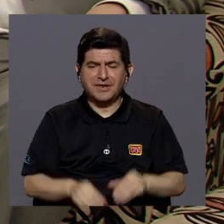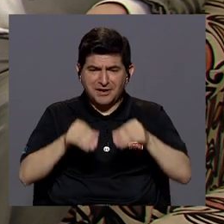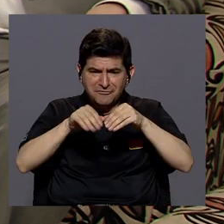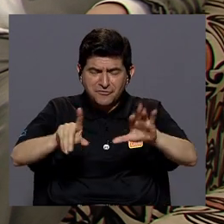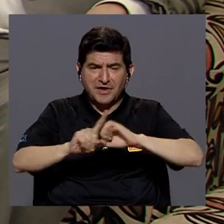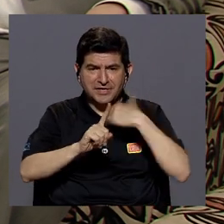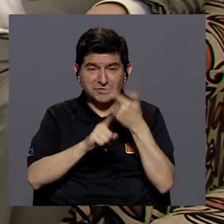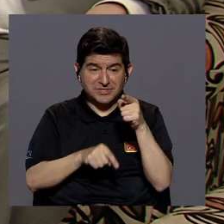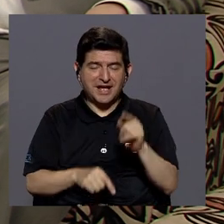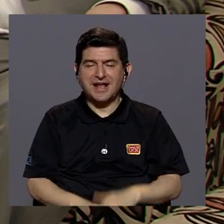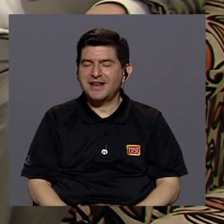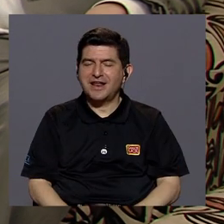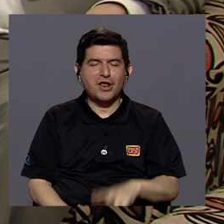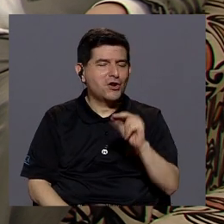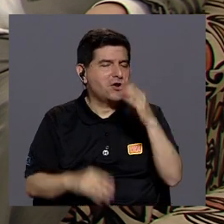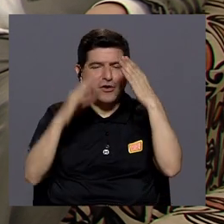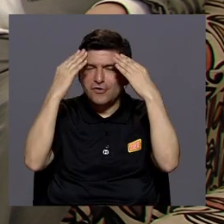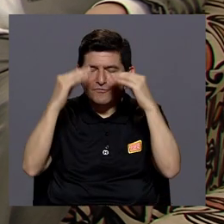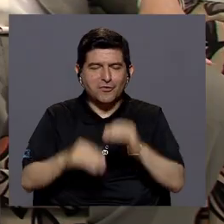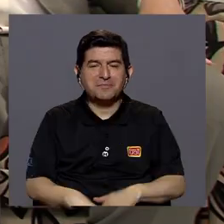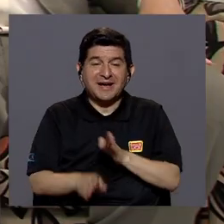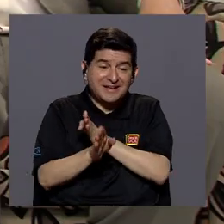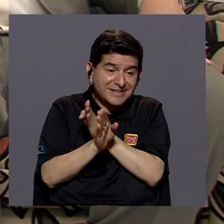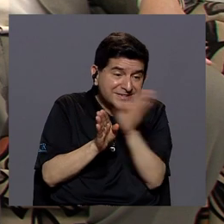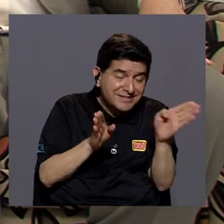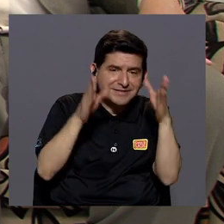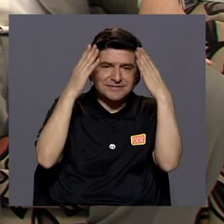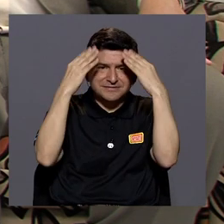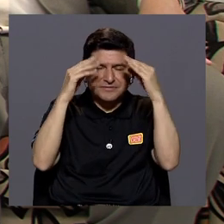para desinformar a la gente.